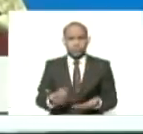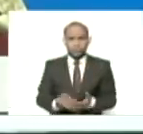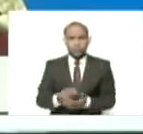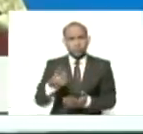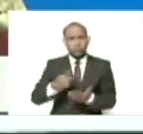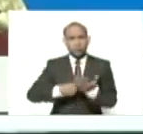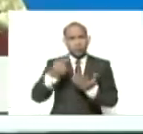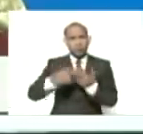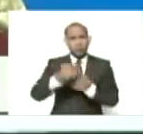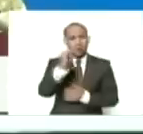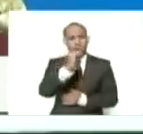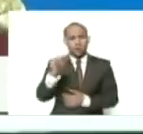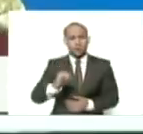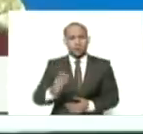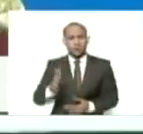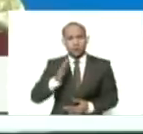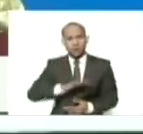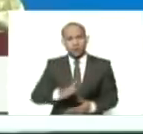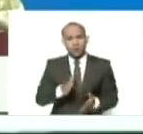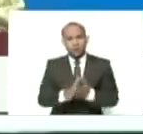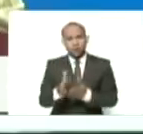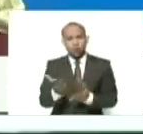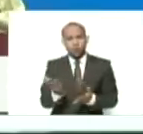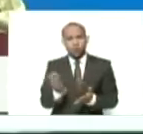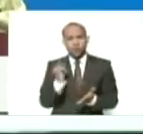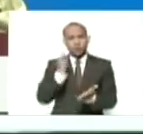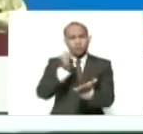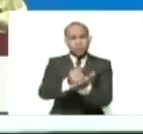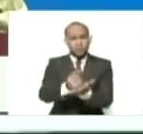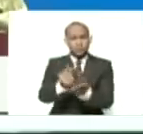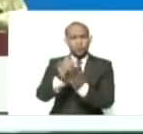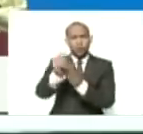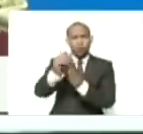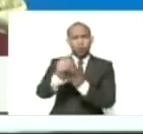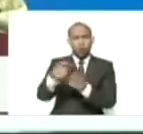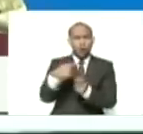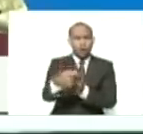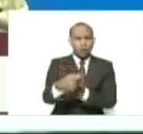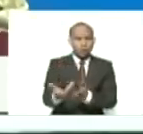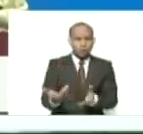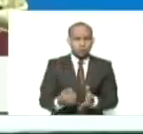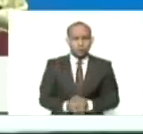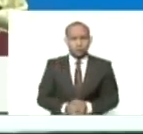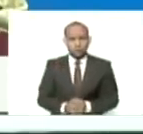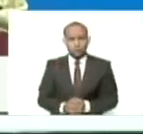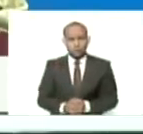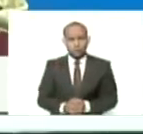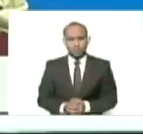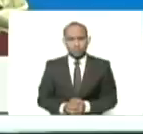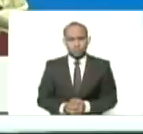Z estaba respaldado en inversión en divisa. Buena parte.